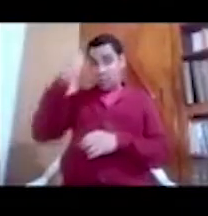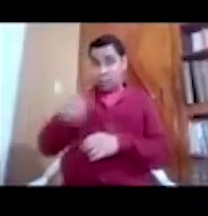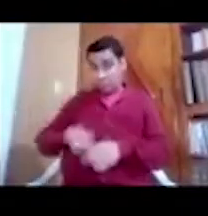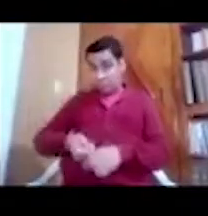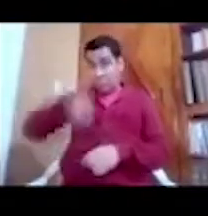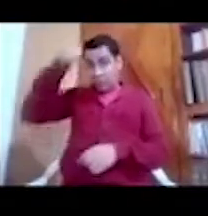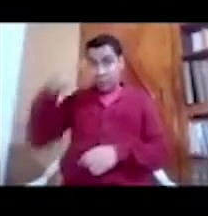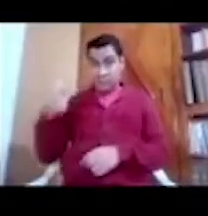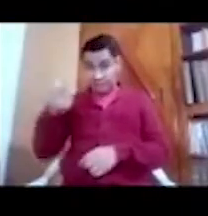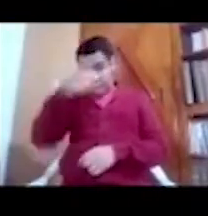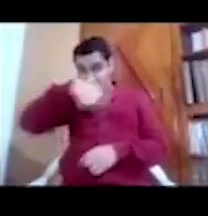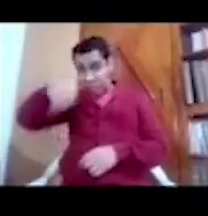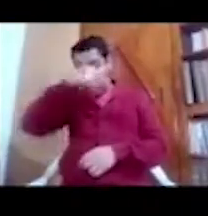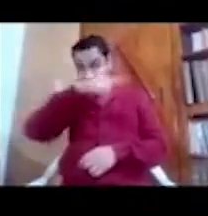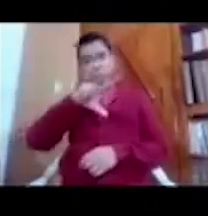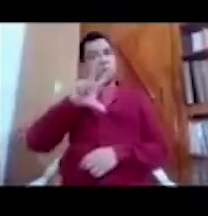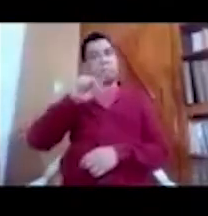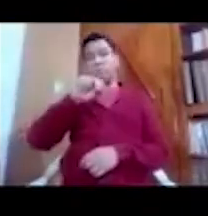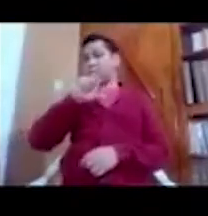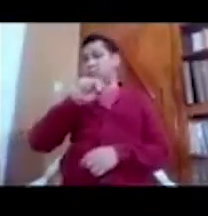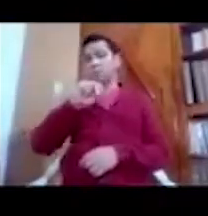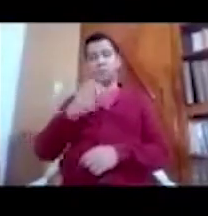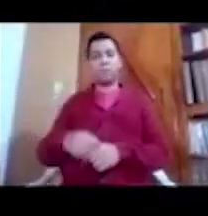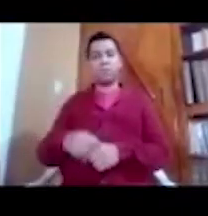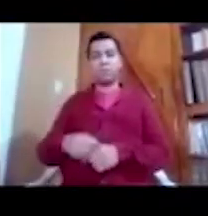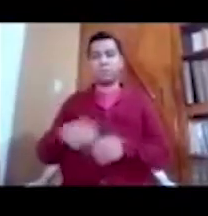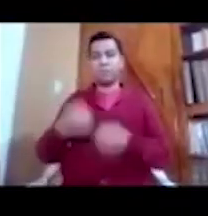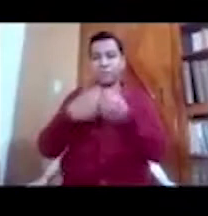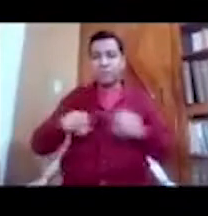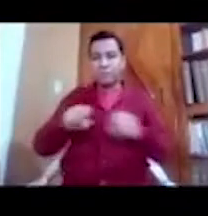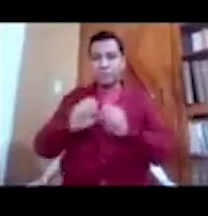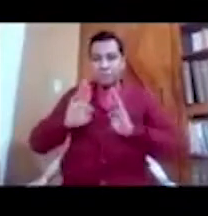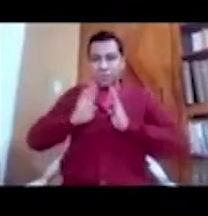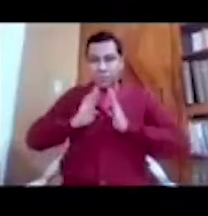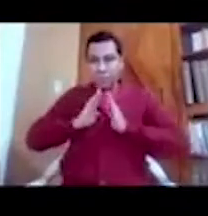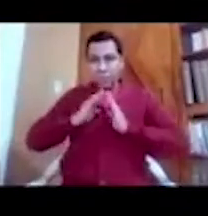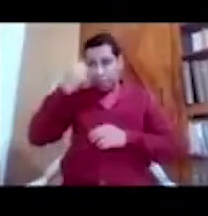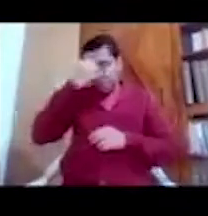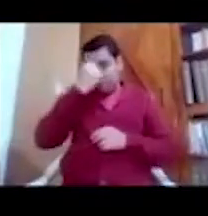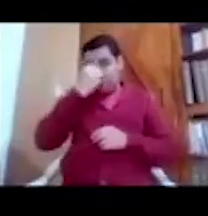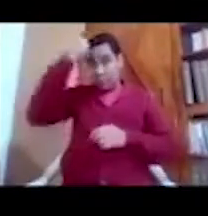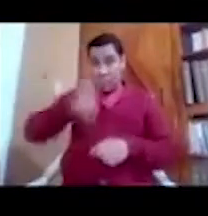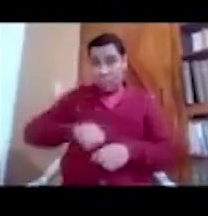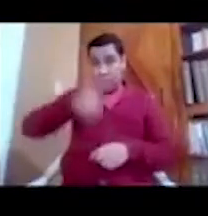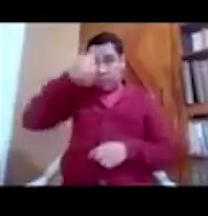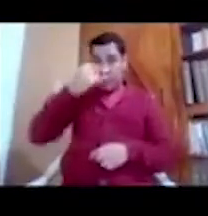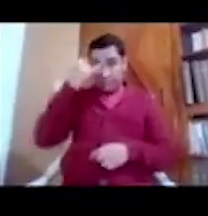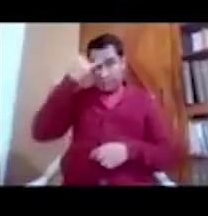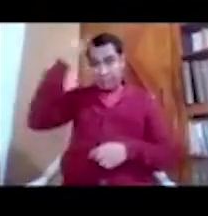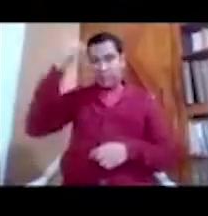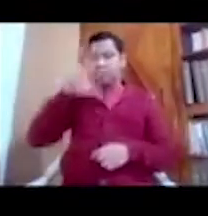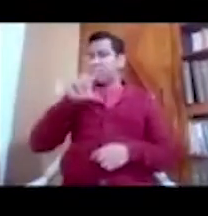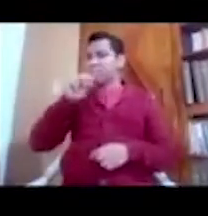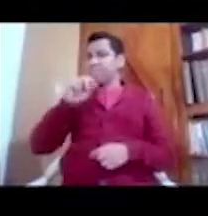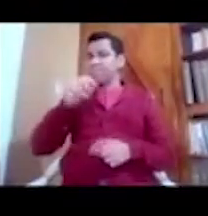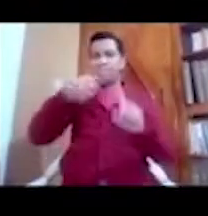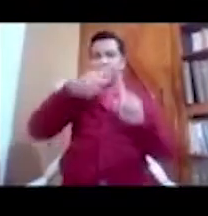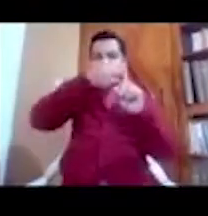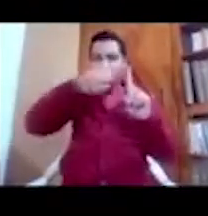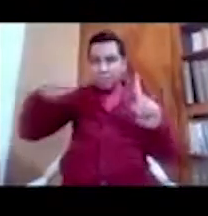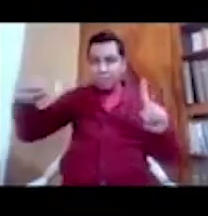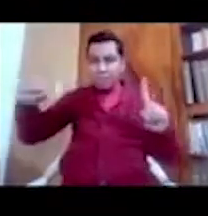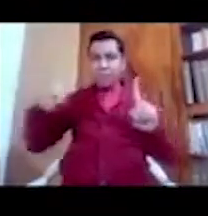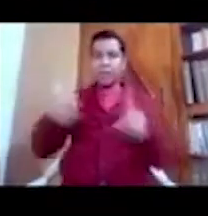que están haciendo este tipo de sociedad militarista, sino estamos hablando de una estructura socioeconómica